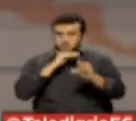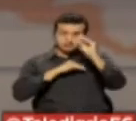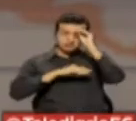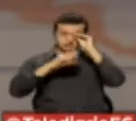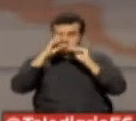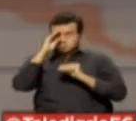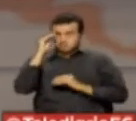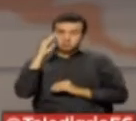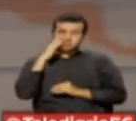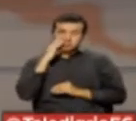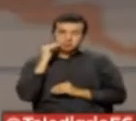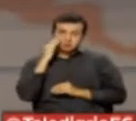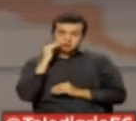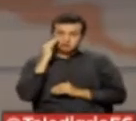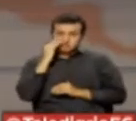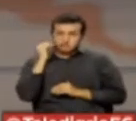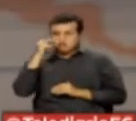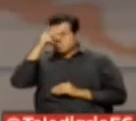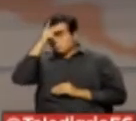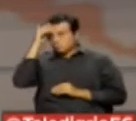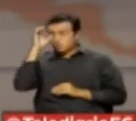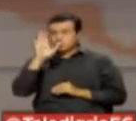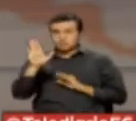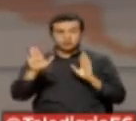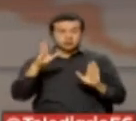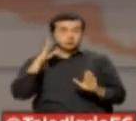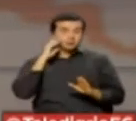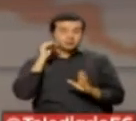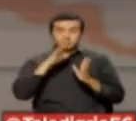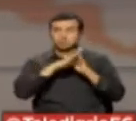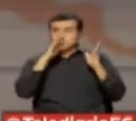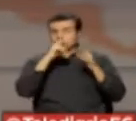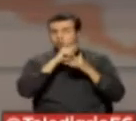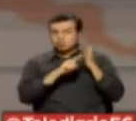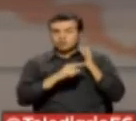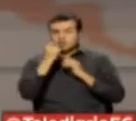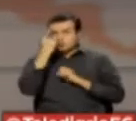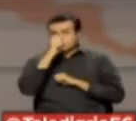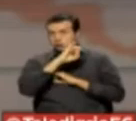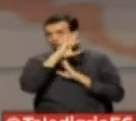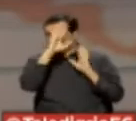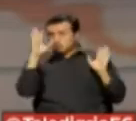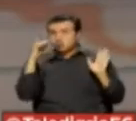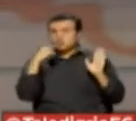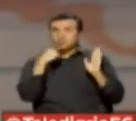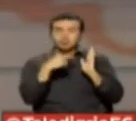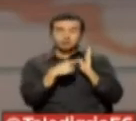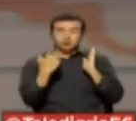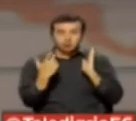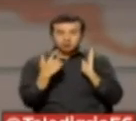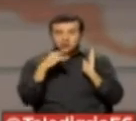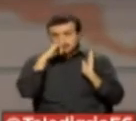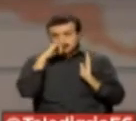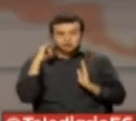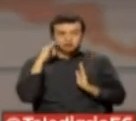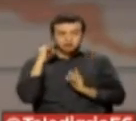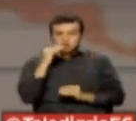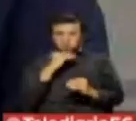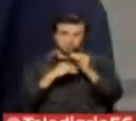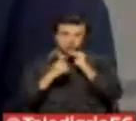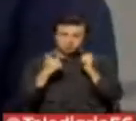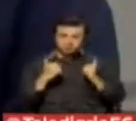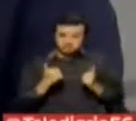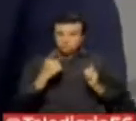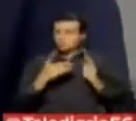las experiencias del perú y colombia que nos brindan bastantes luces en cuanto por ejemplo la reducción de la desnutrición en que son